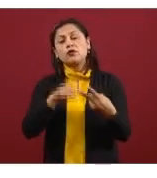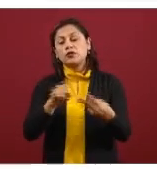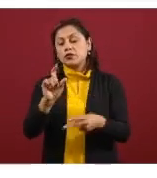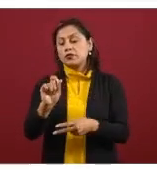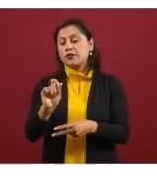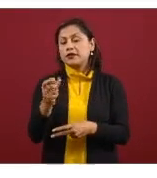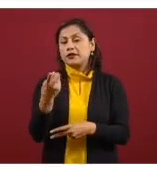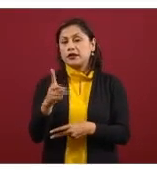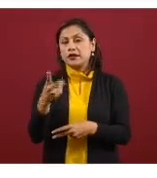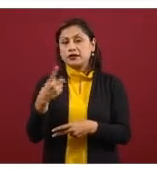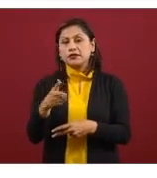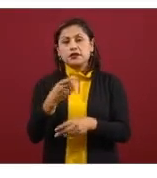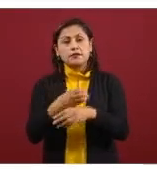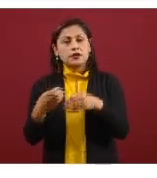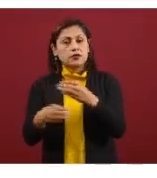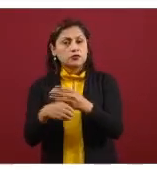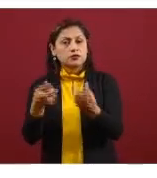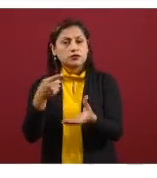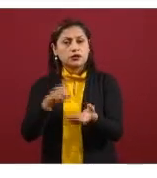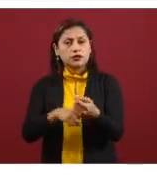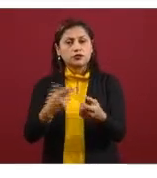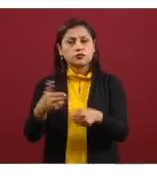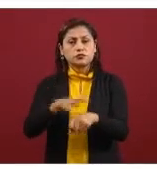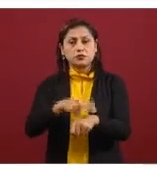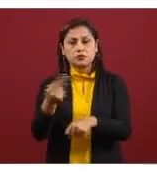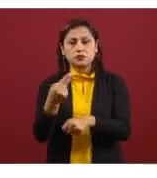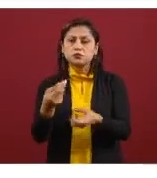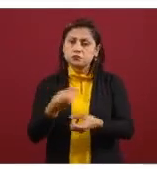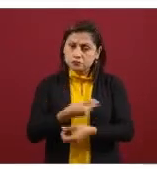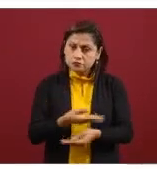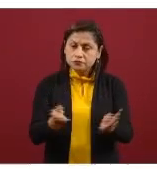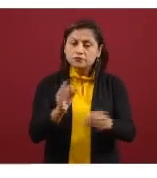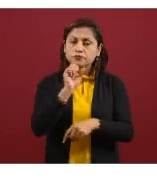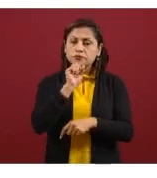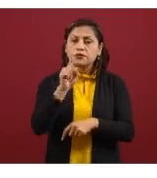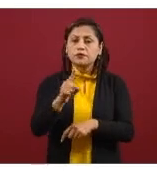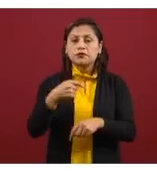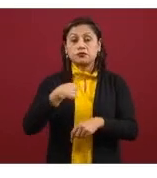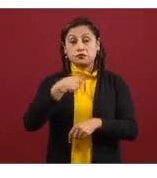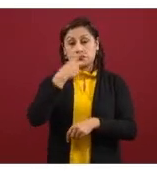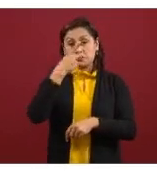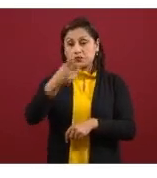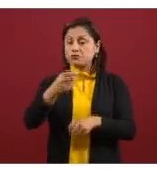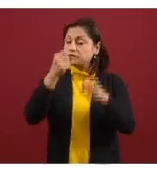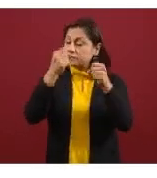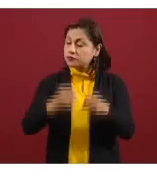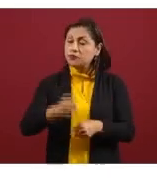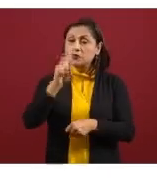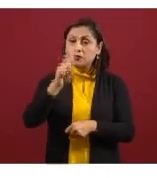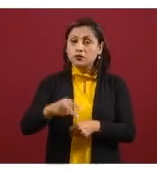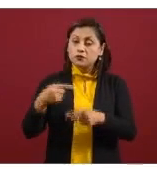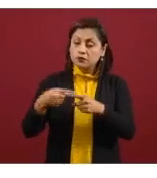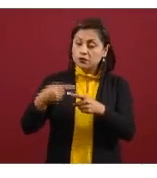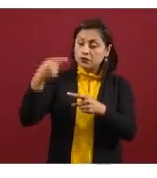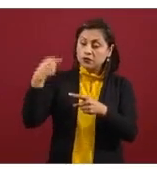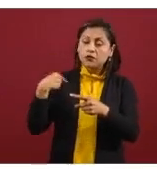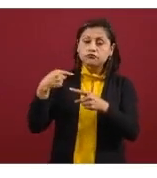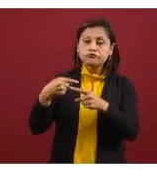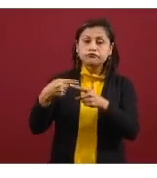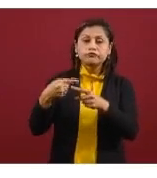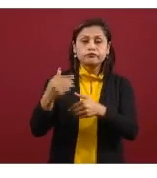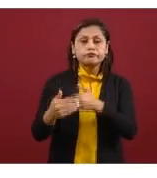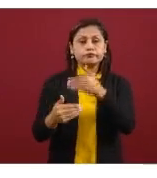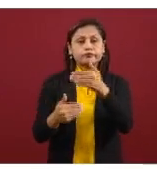de curación. Puedo asegurarles que el proceso va bien y que estamos en el camino correcto